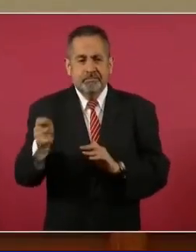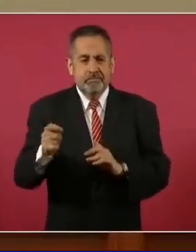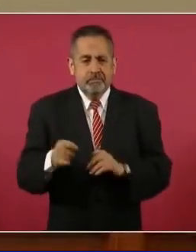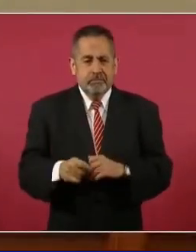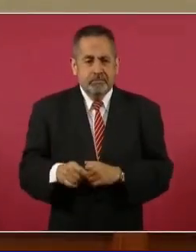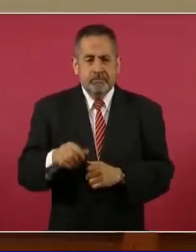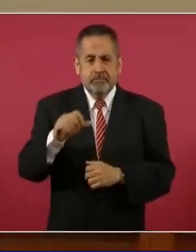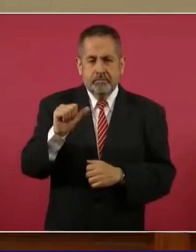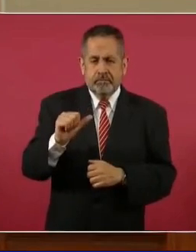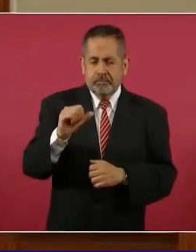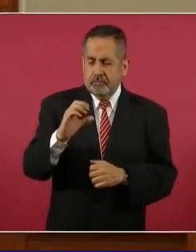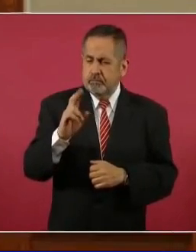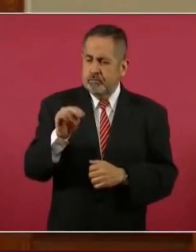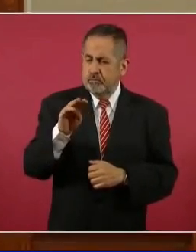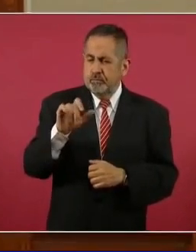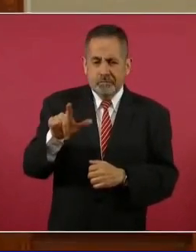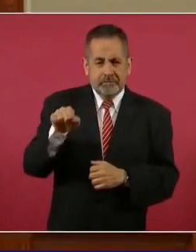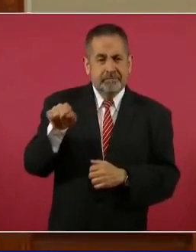Acumal.